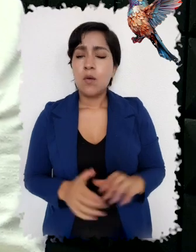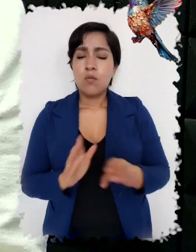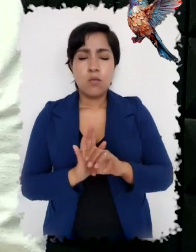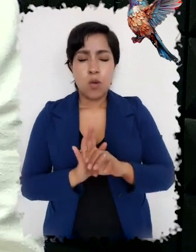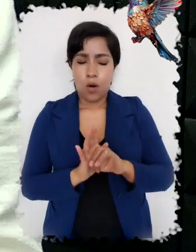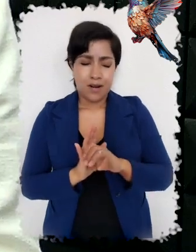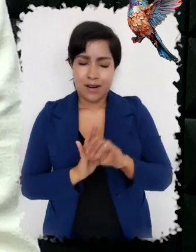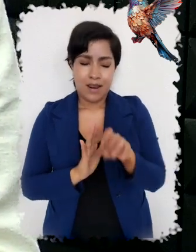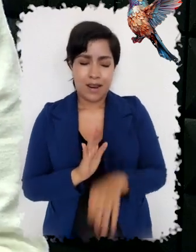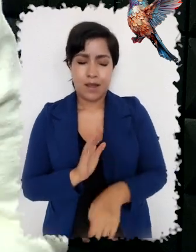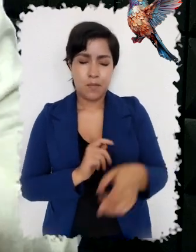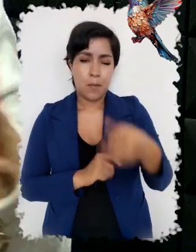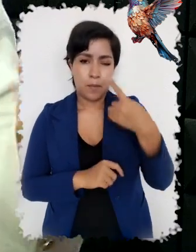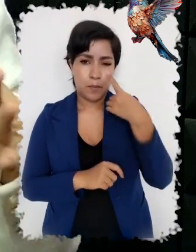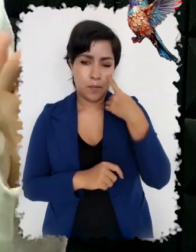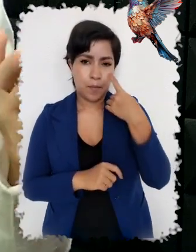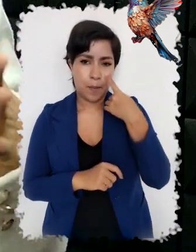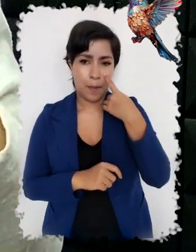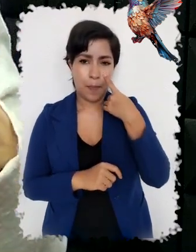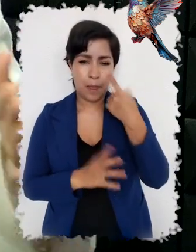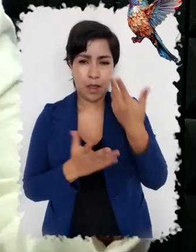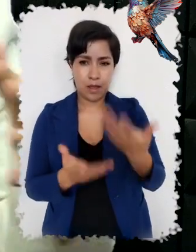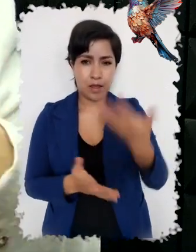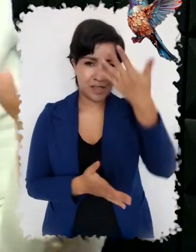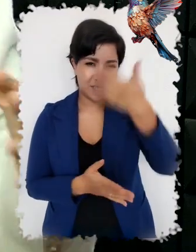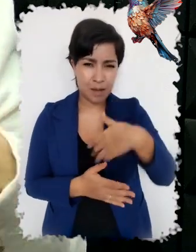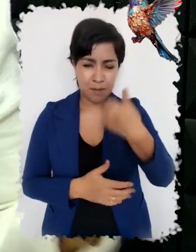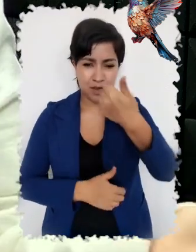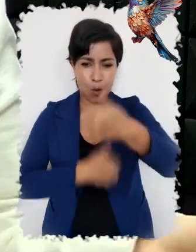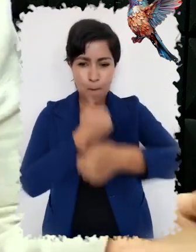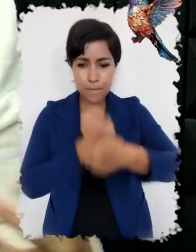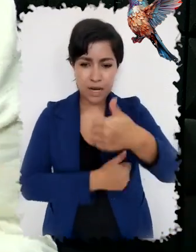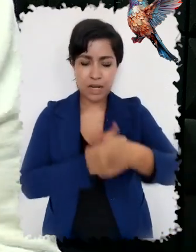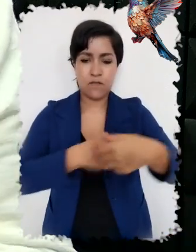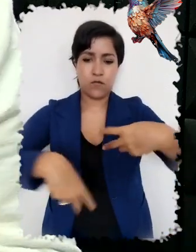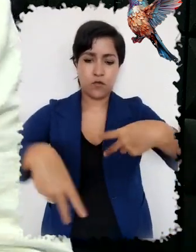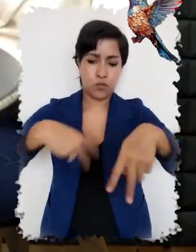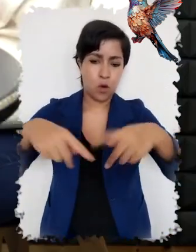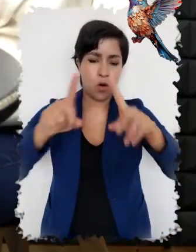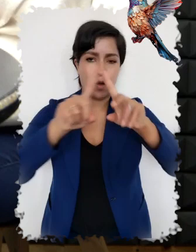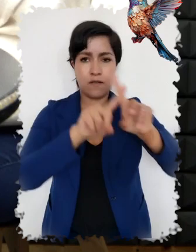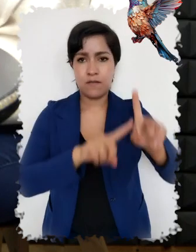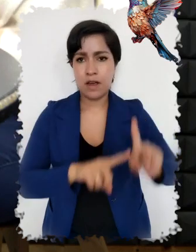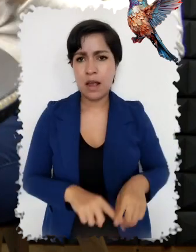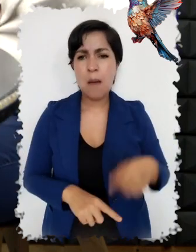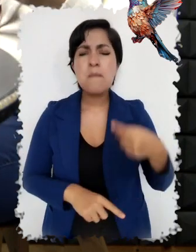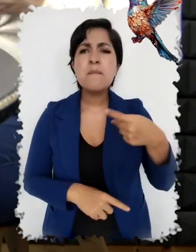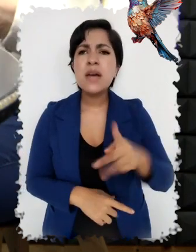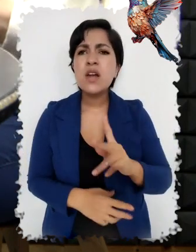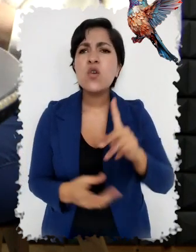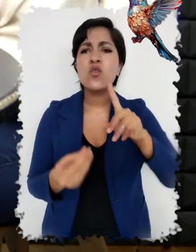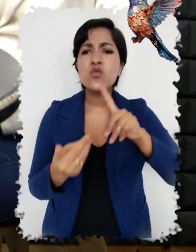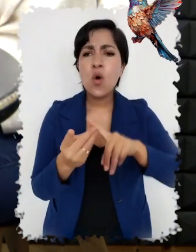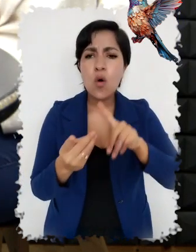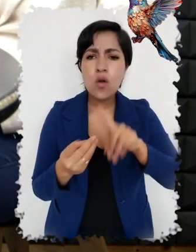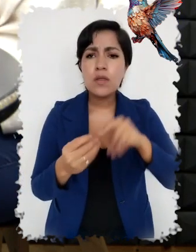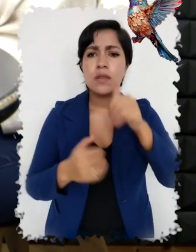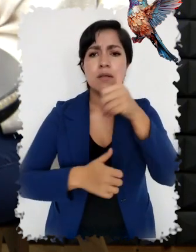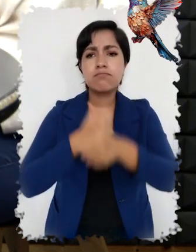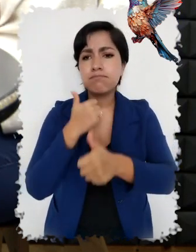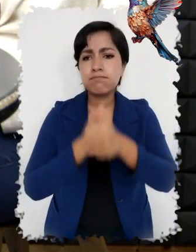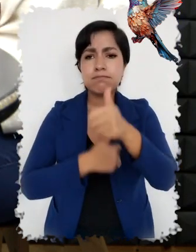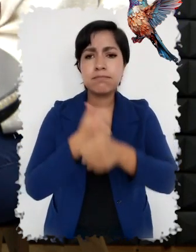Este ejemplo este competencias de fútbol este dónde han